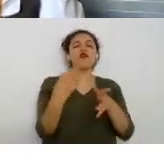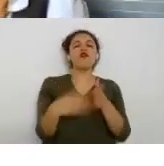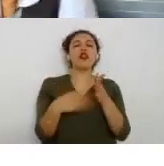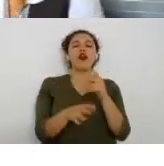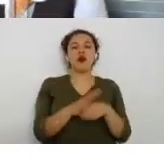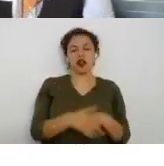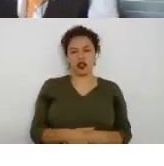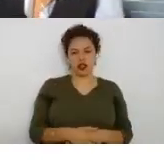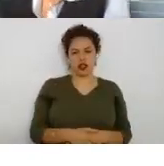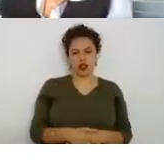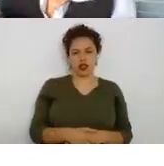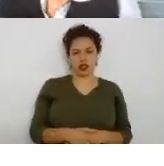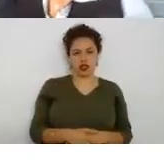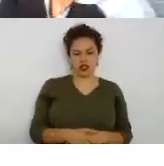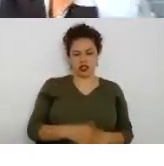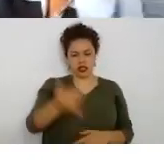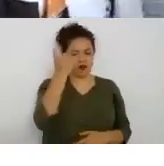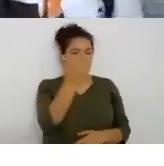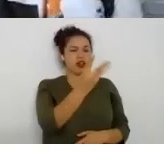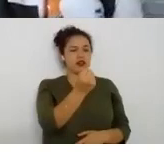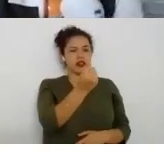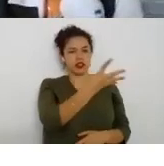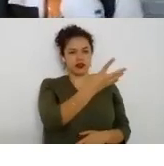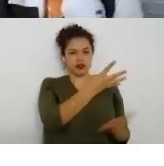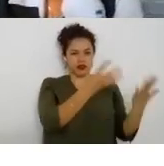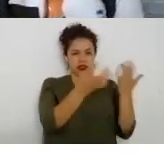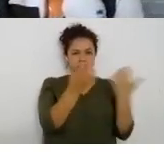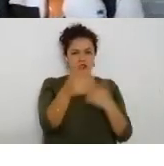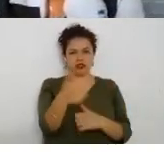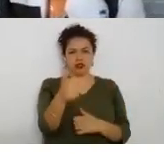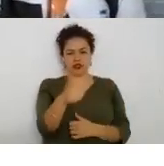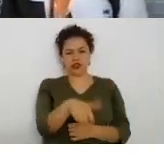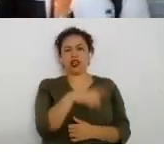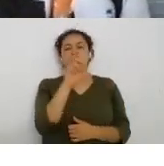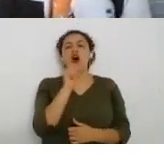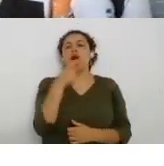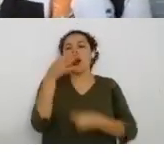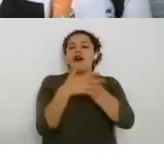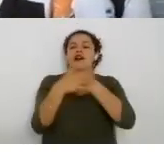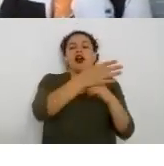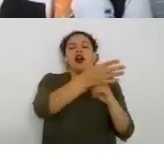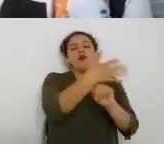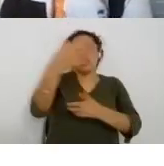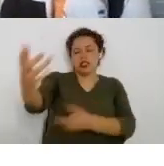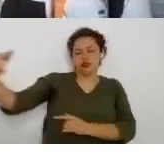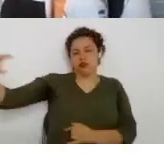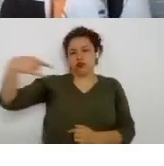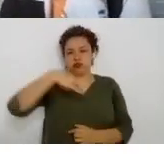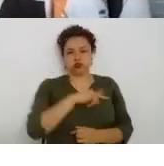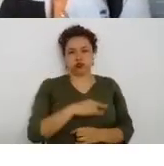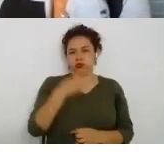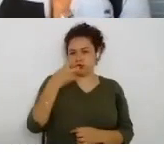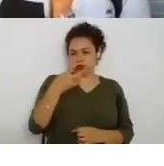paso? Llamar a 911, bueno, o llamar a avisar, dar aviso para una ambulancia, ¿no? Exactamente. Es